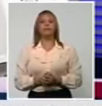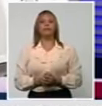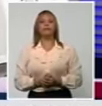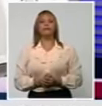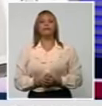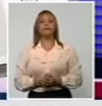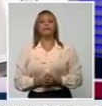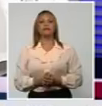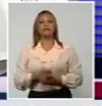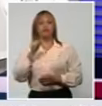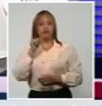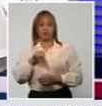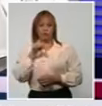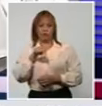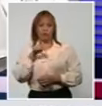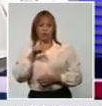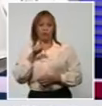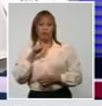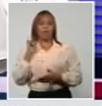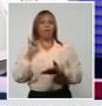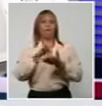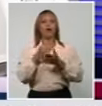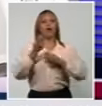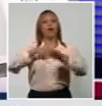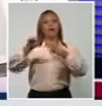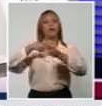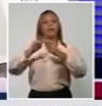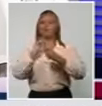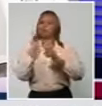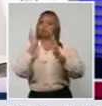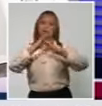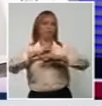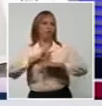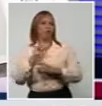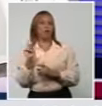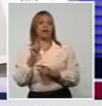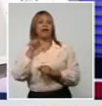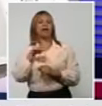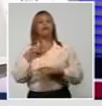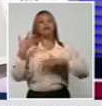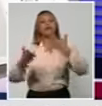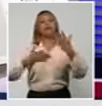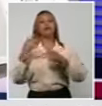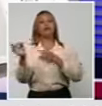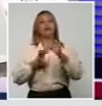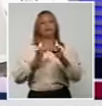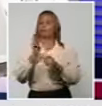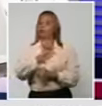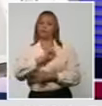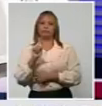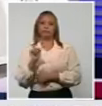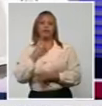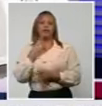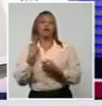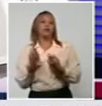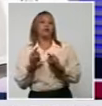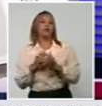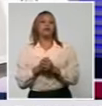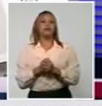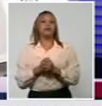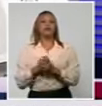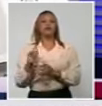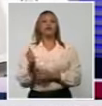Hoy no existen los vuelos comerciales al país, o sea, esta no es una actividad que esté funcionando, simplemente todos los conceptos son los que